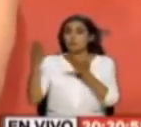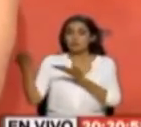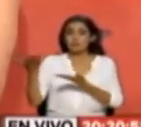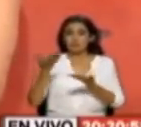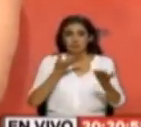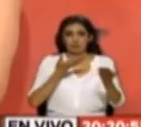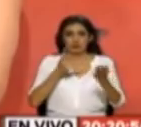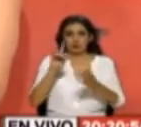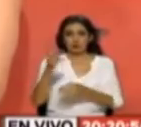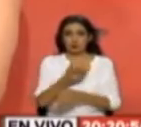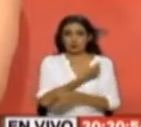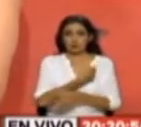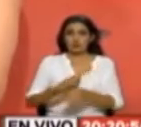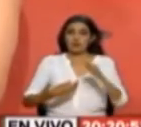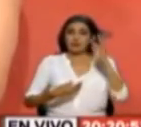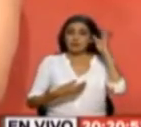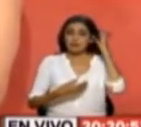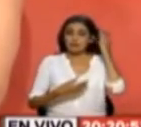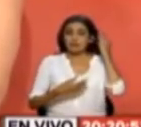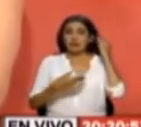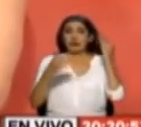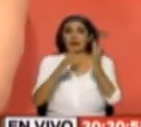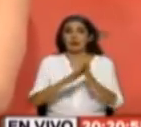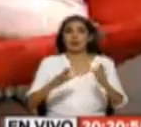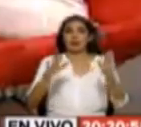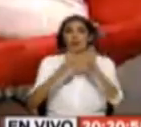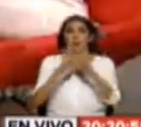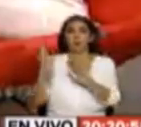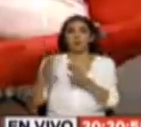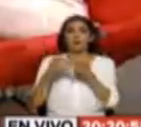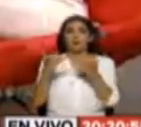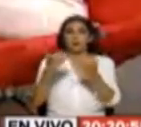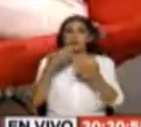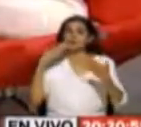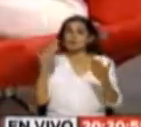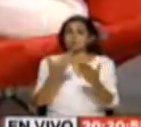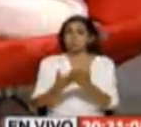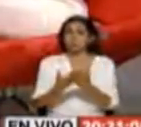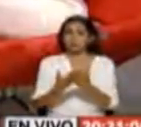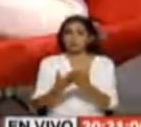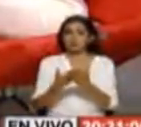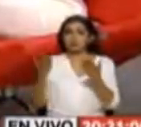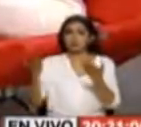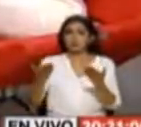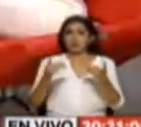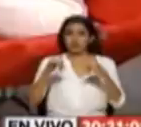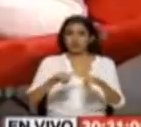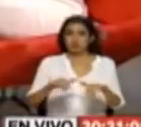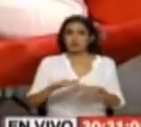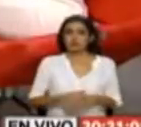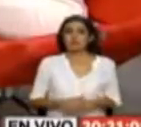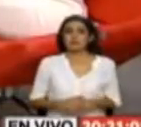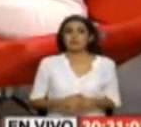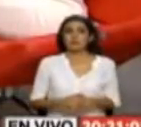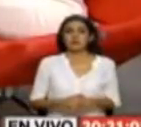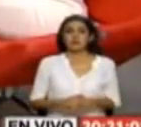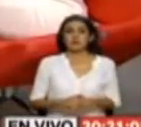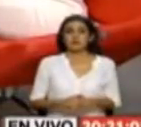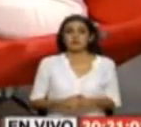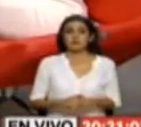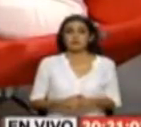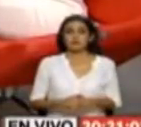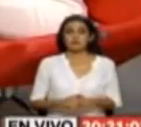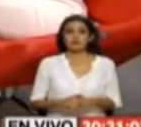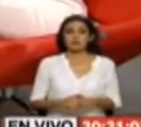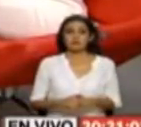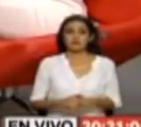los estudios de Telediario a la segunda mandataria. Muchísimas gracias por estar con nosotros, vicepresidenta. Su designación fue un